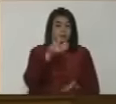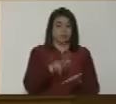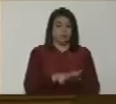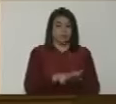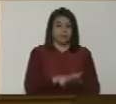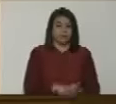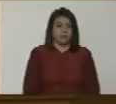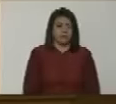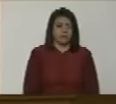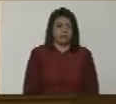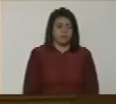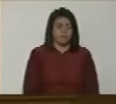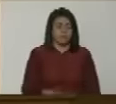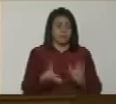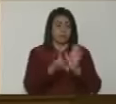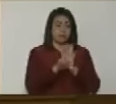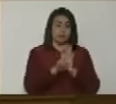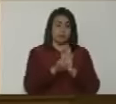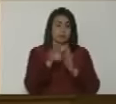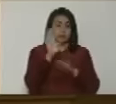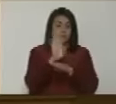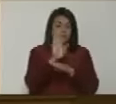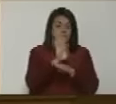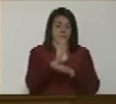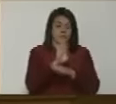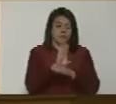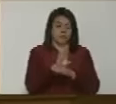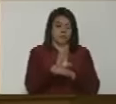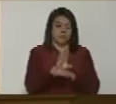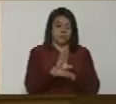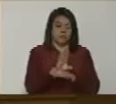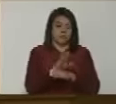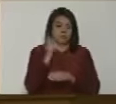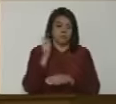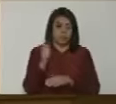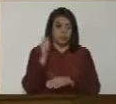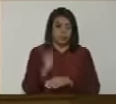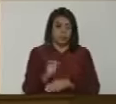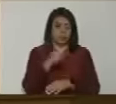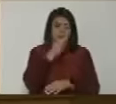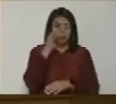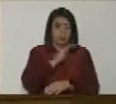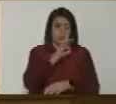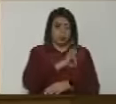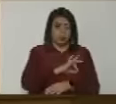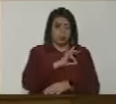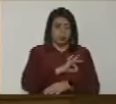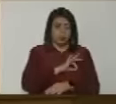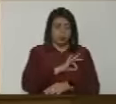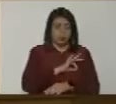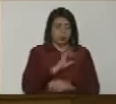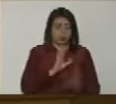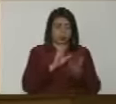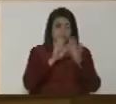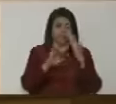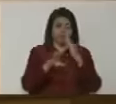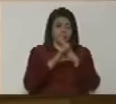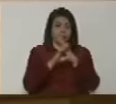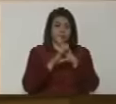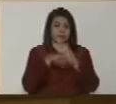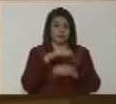aprobación de la Ley de Protección de las Pensiones de Seguridad Social frente al